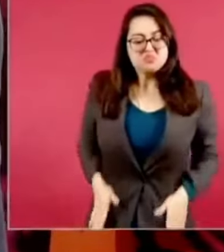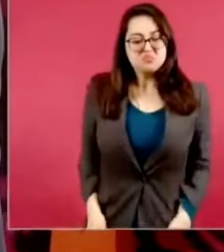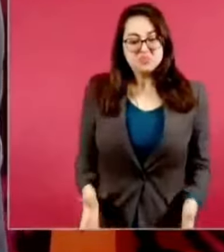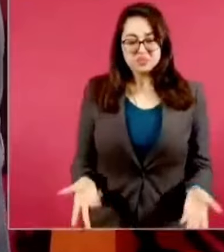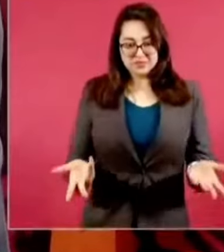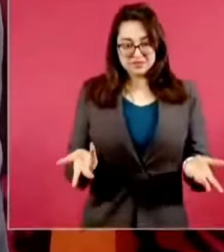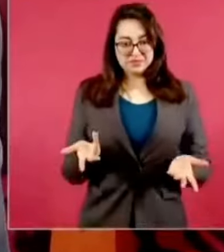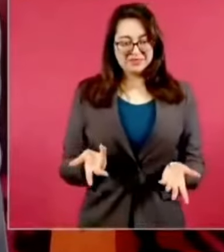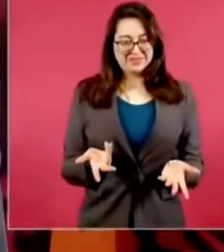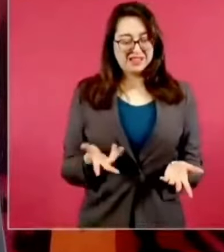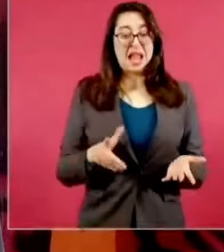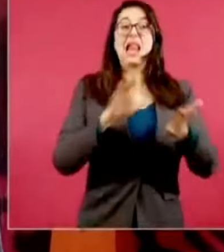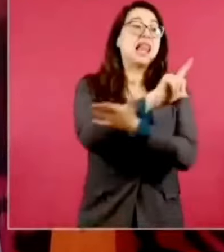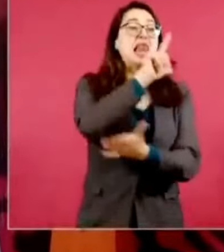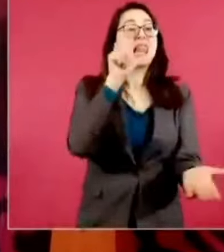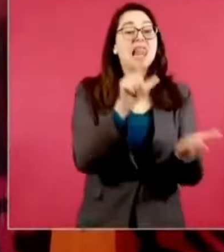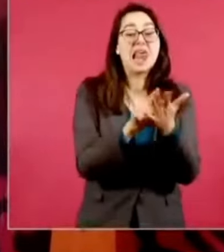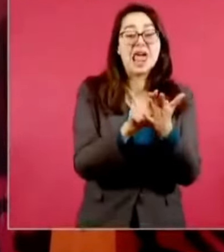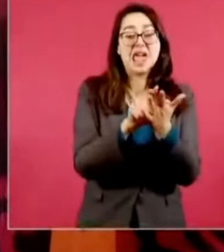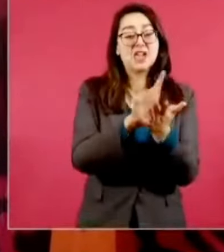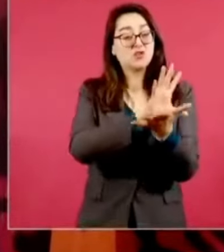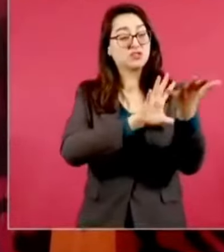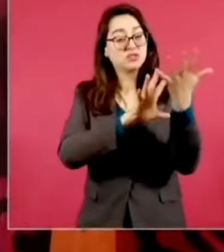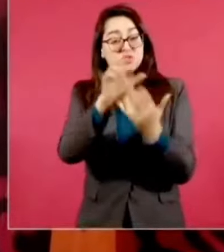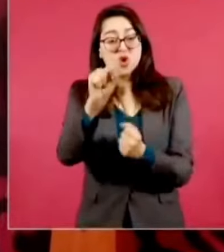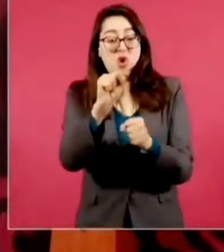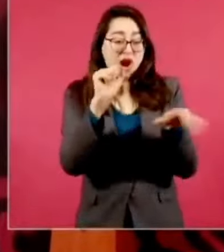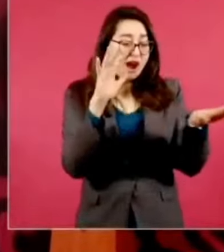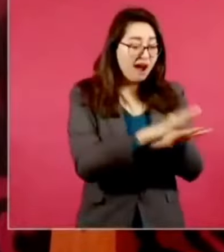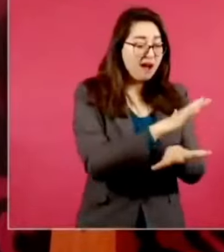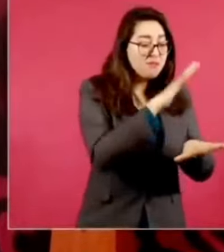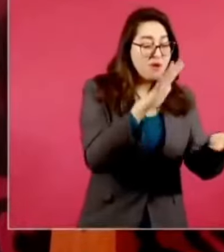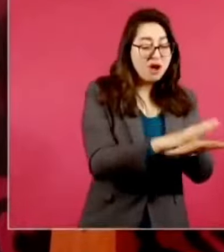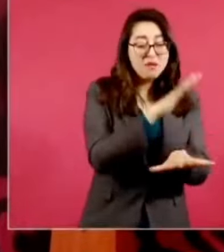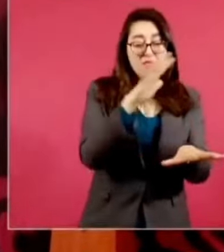Todas las reformas en 36 años.